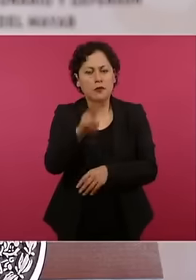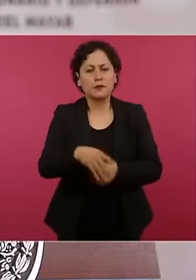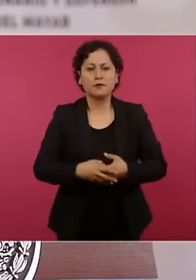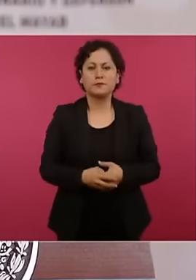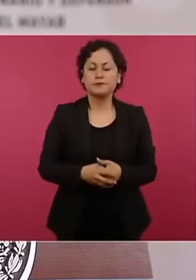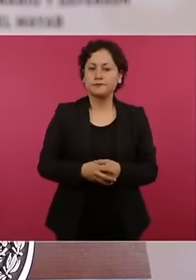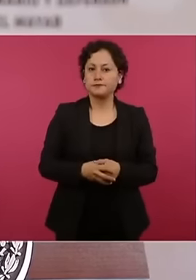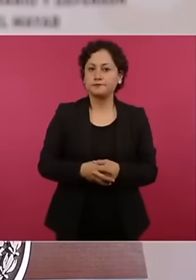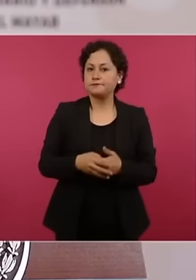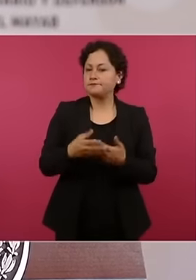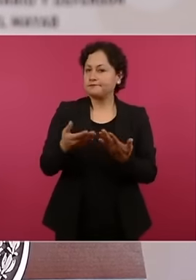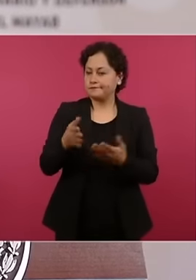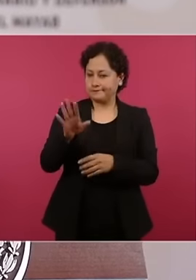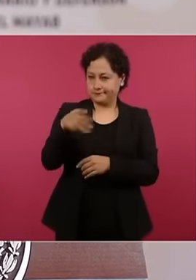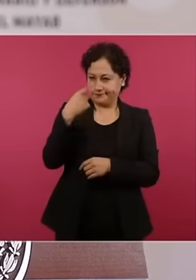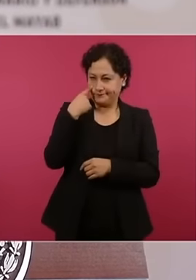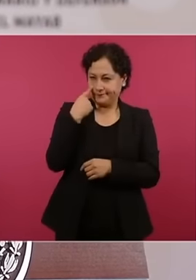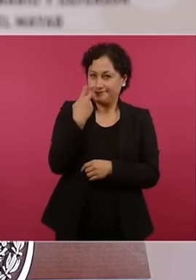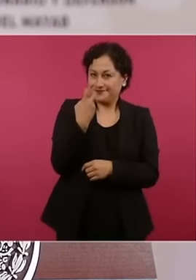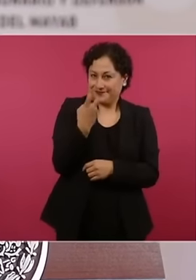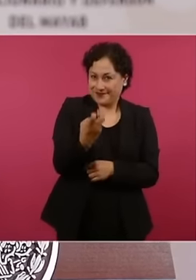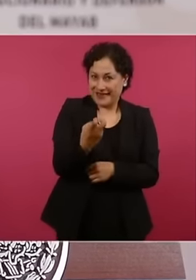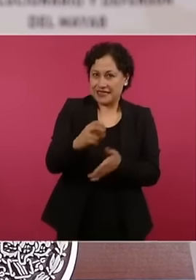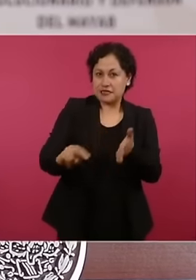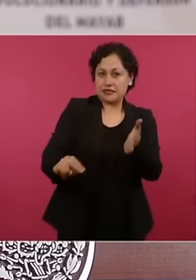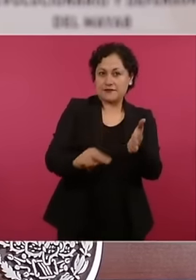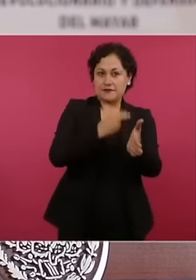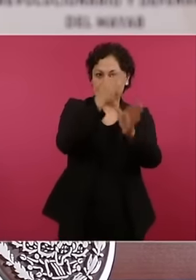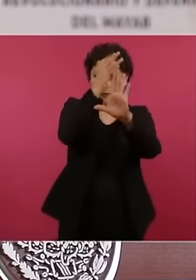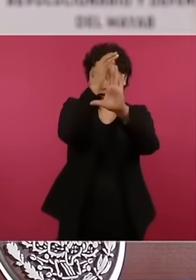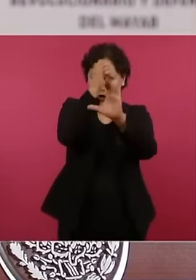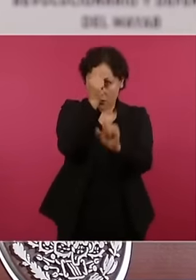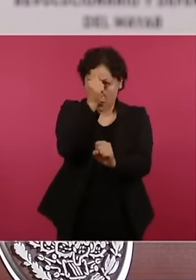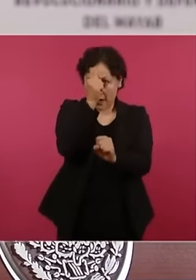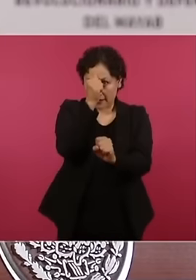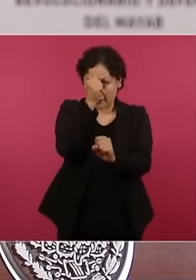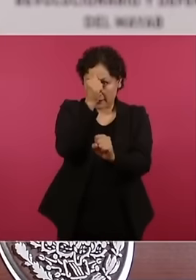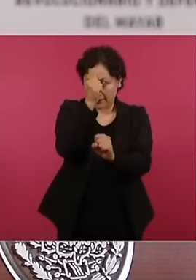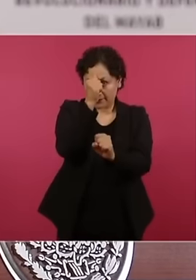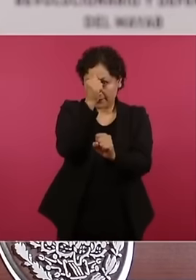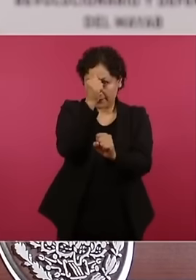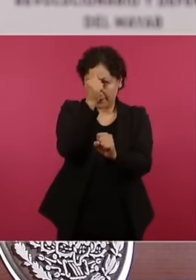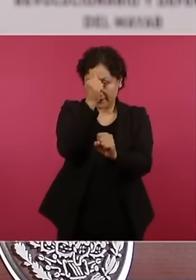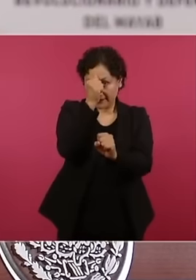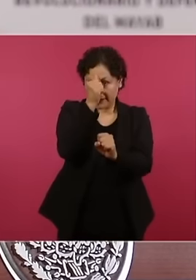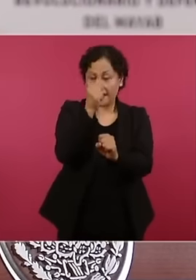acuerdo que se firmó en los años 40 del siglo pasado.